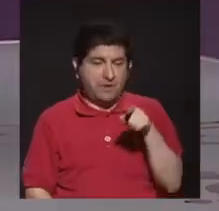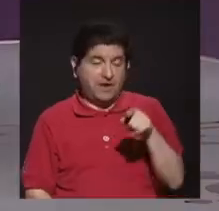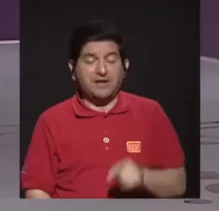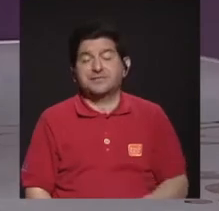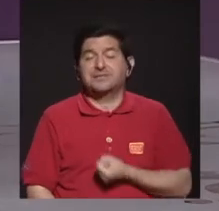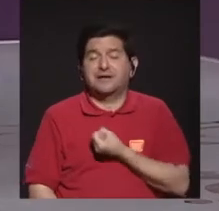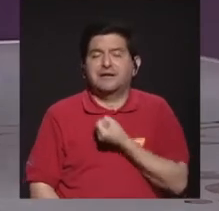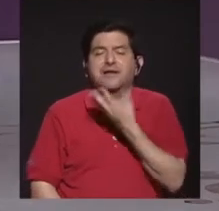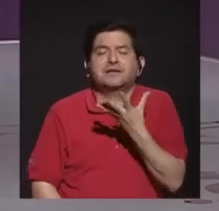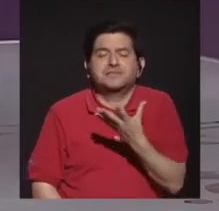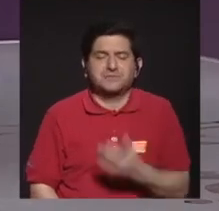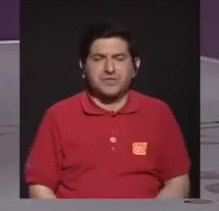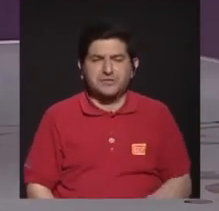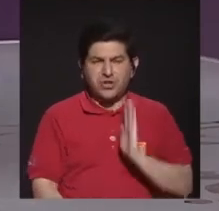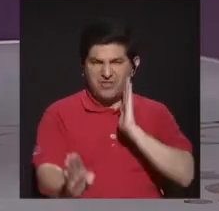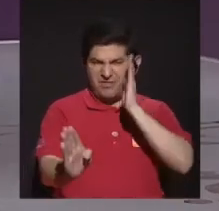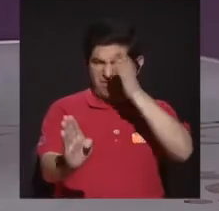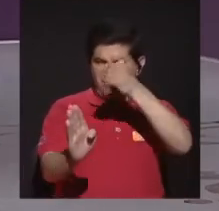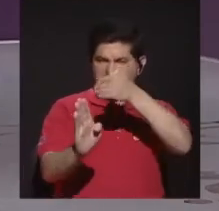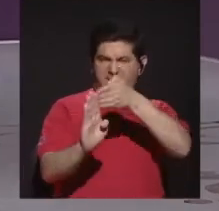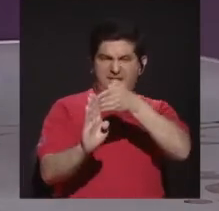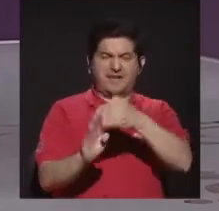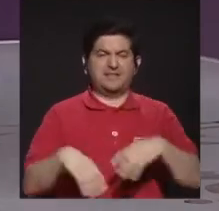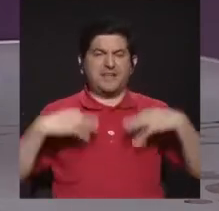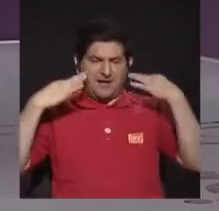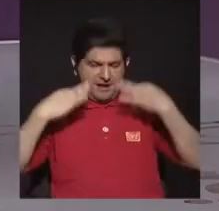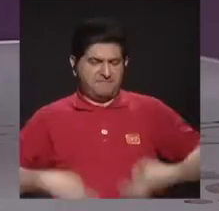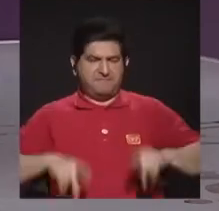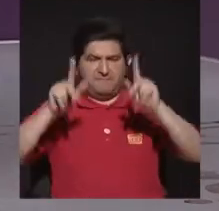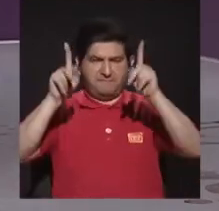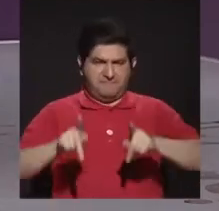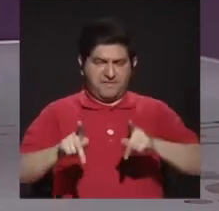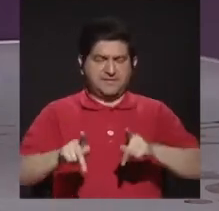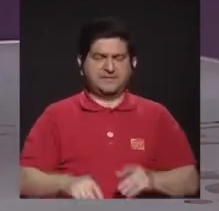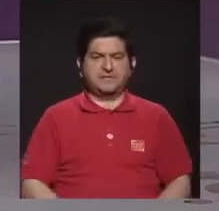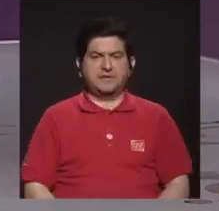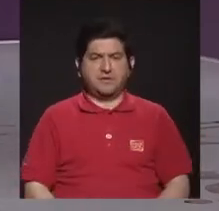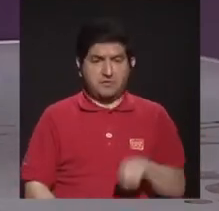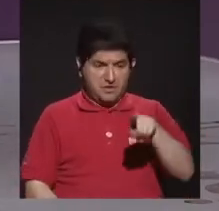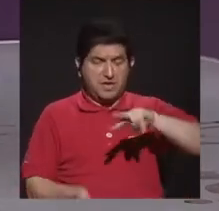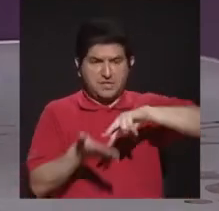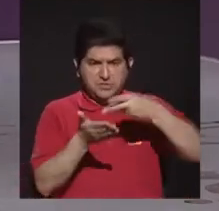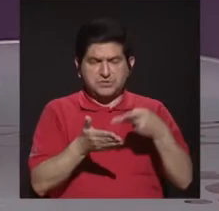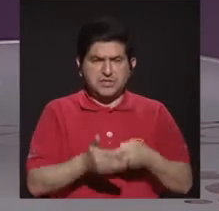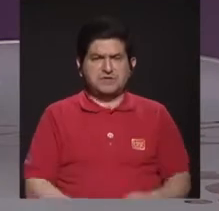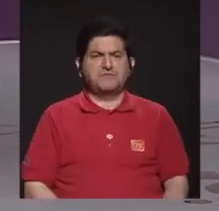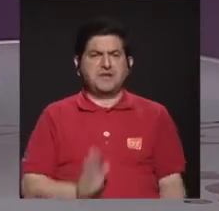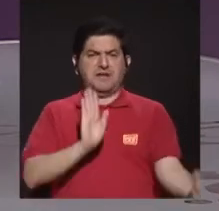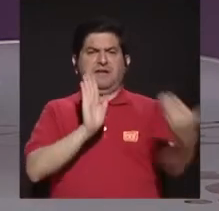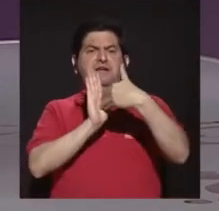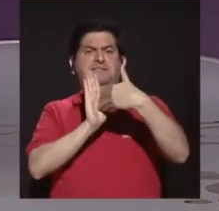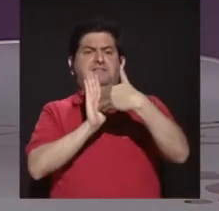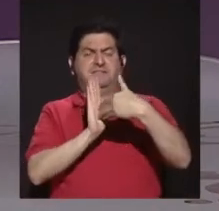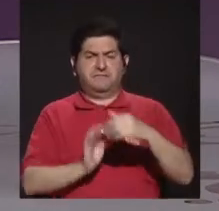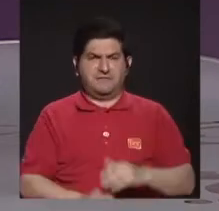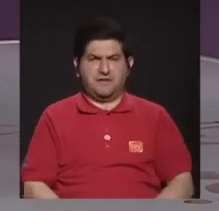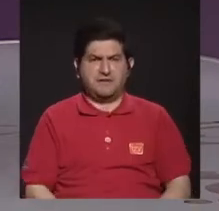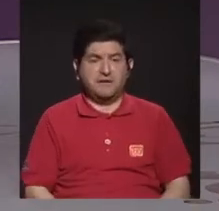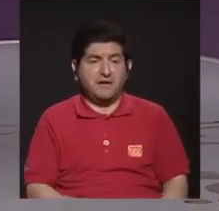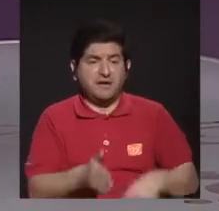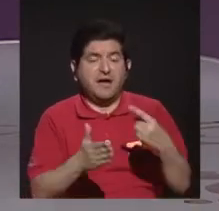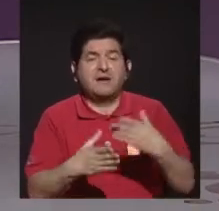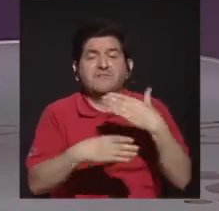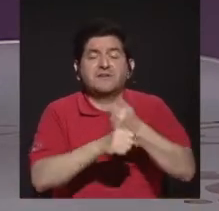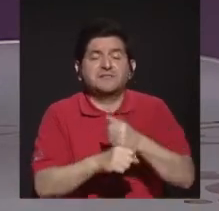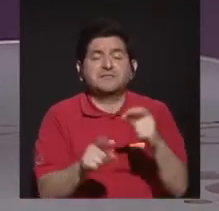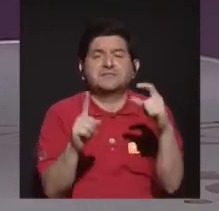una expresión verbal que va directamente sobre el físico de una persona y que realmente es una intromisión y que muchas veces se hace a